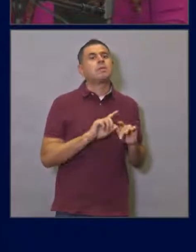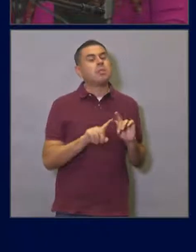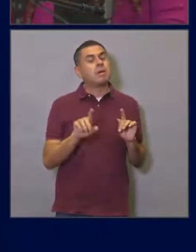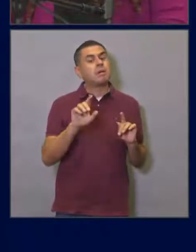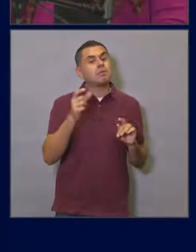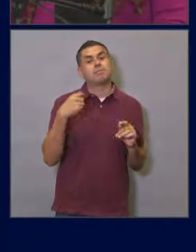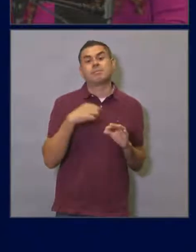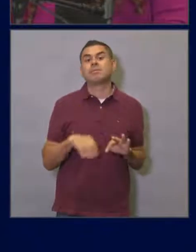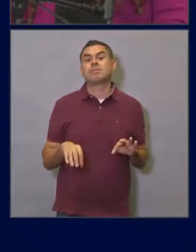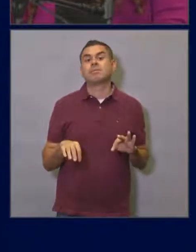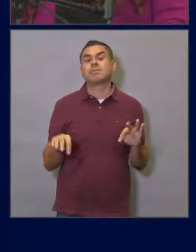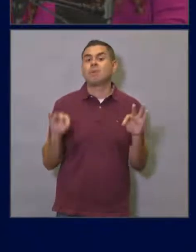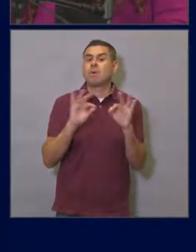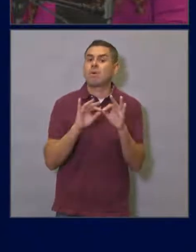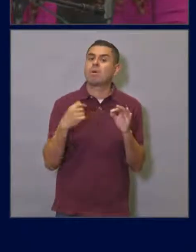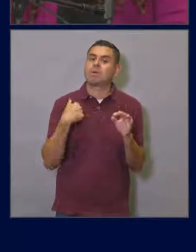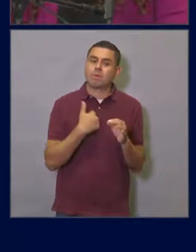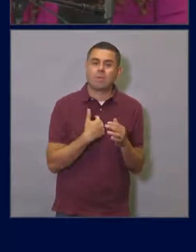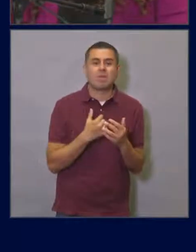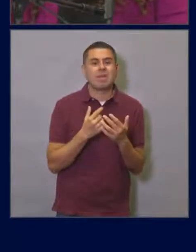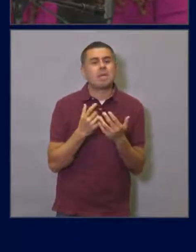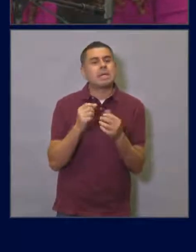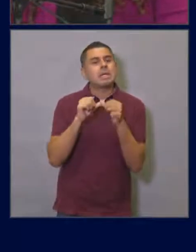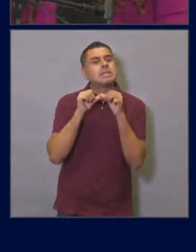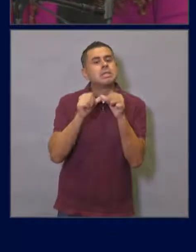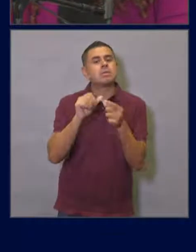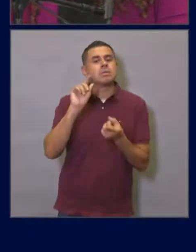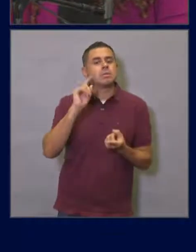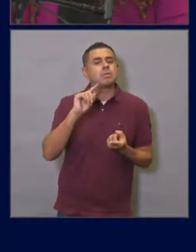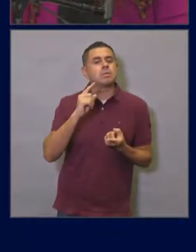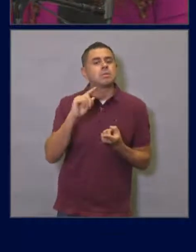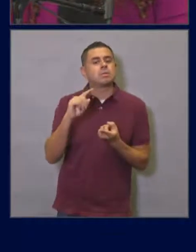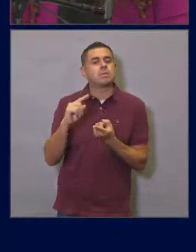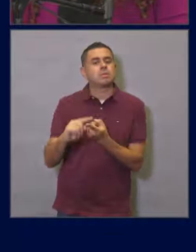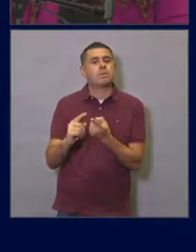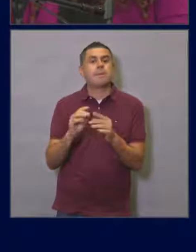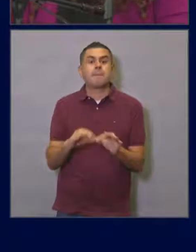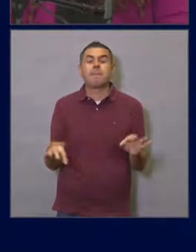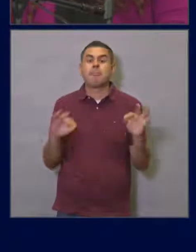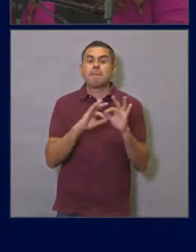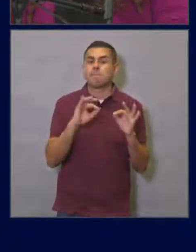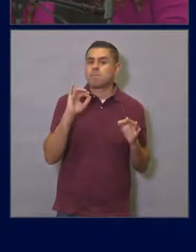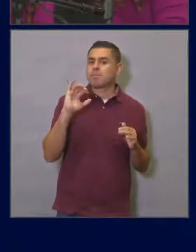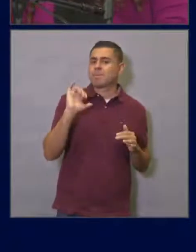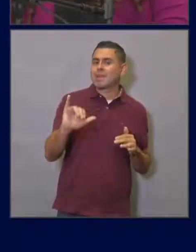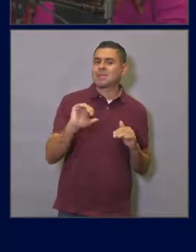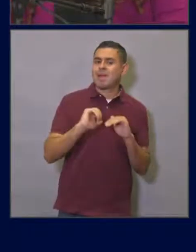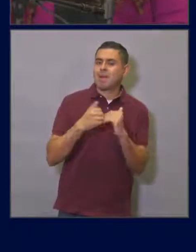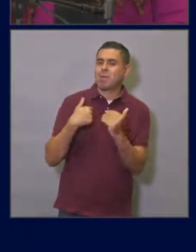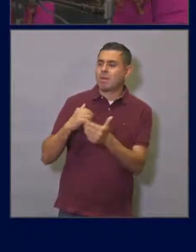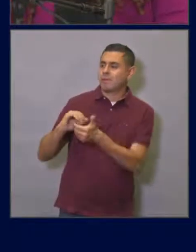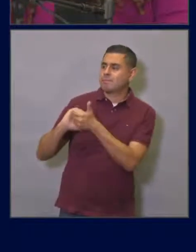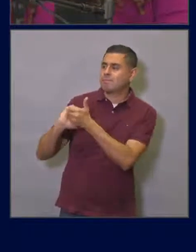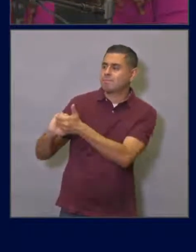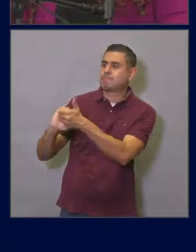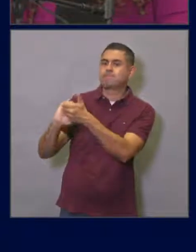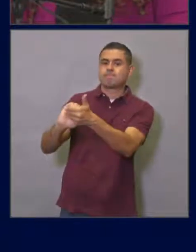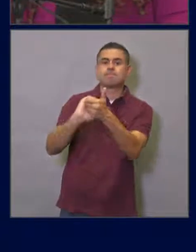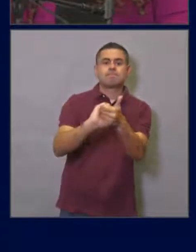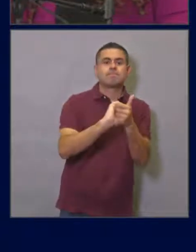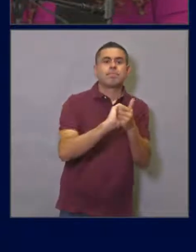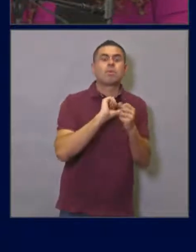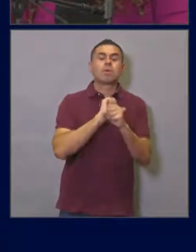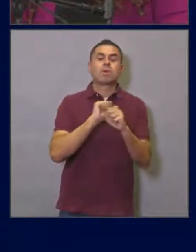continuar cerrando estas brechas y por ello estamos trabajando con socios que están resolviendo el problema de